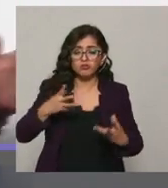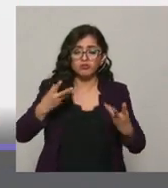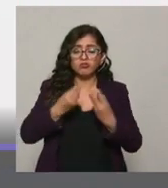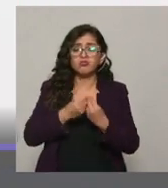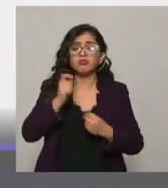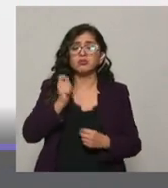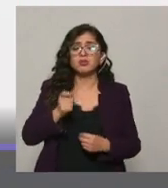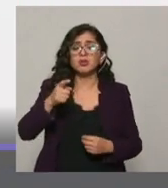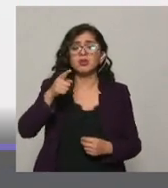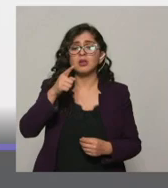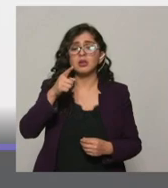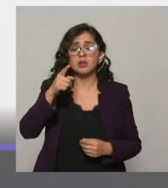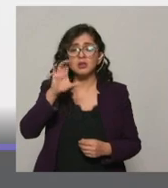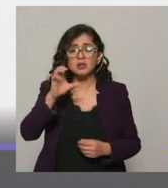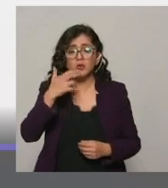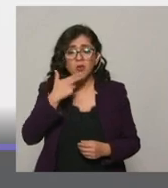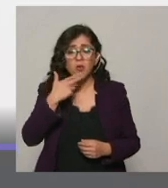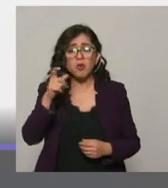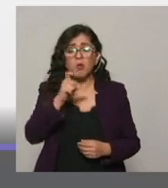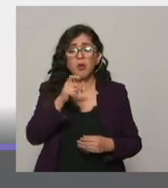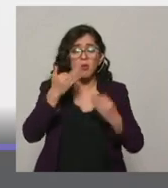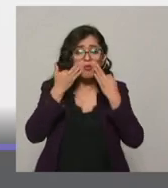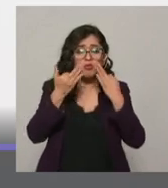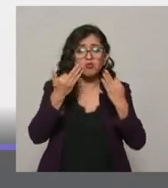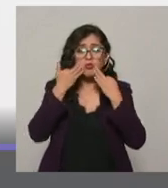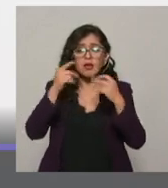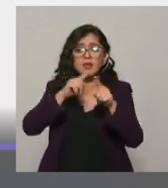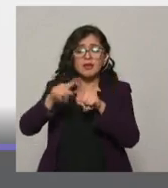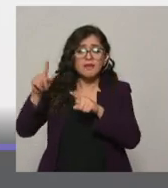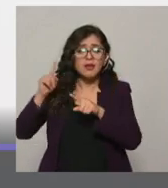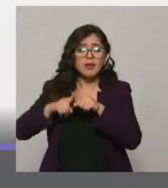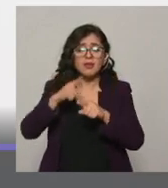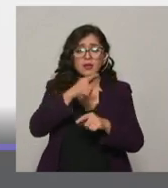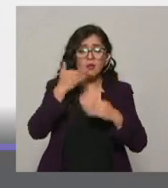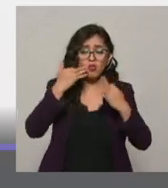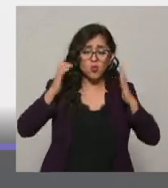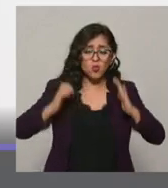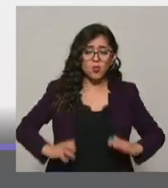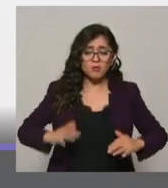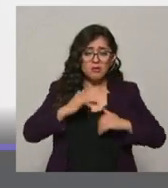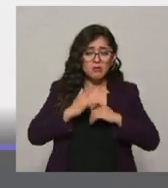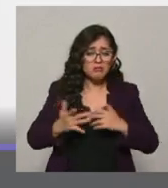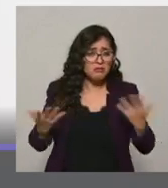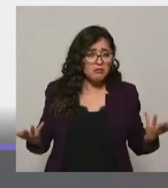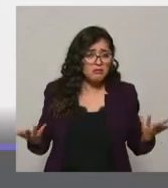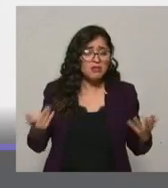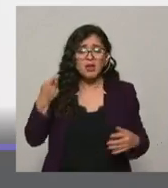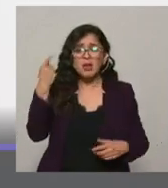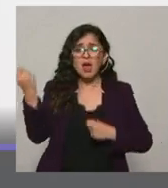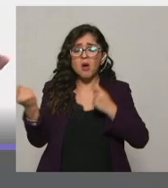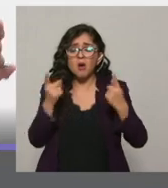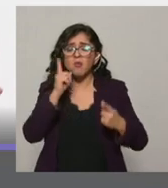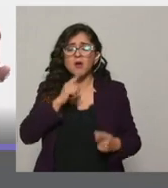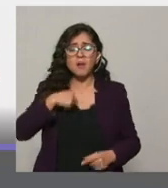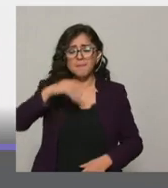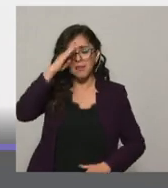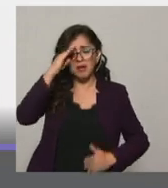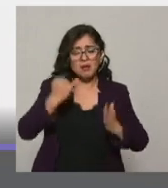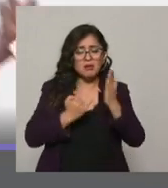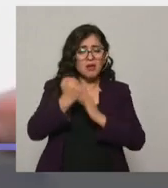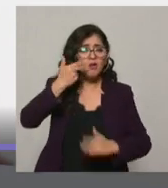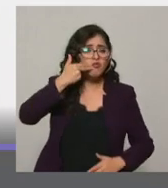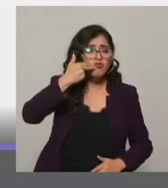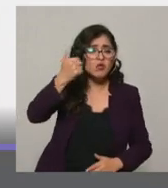Sí, porque exhibieron sus fotos íntimas. ¿Y cuántas mujeres no han sido exhibidas de esta manera, se suicidan? ¿Y quién se puso